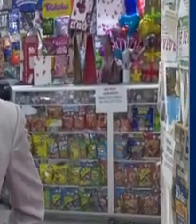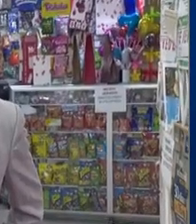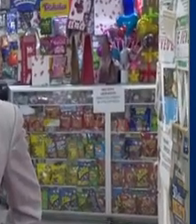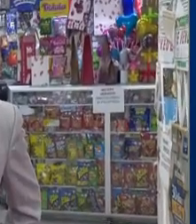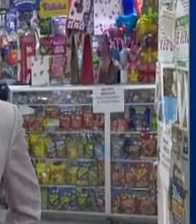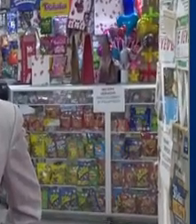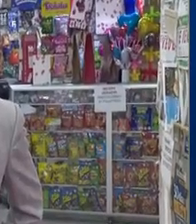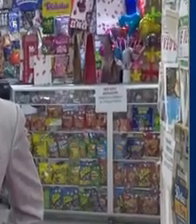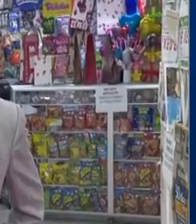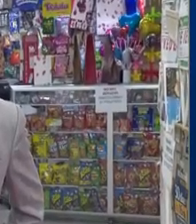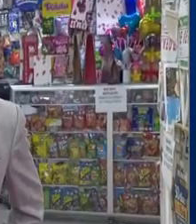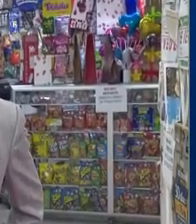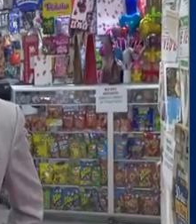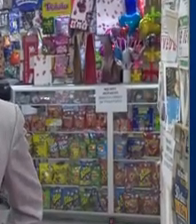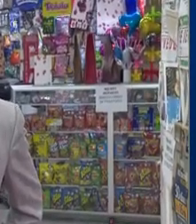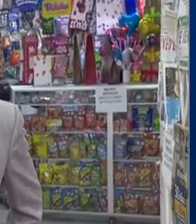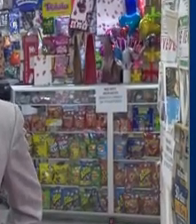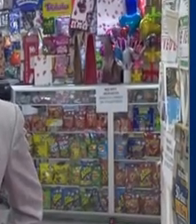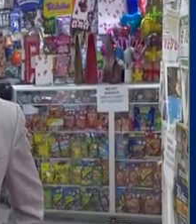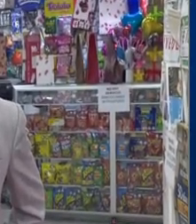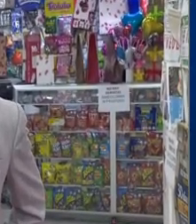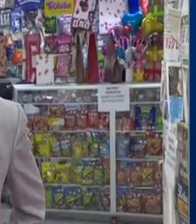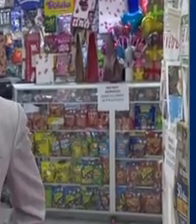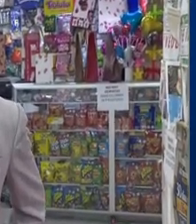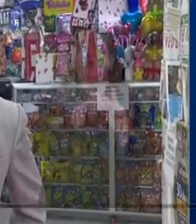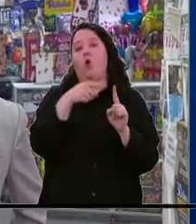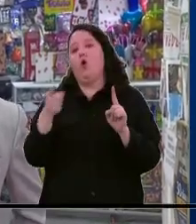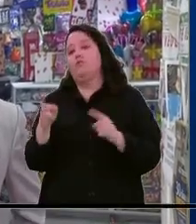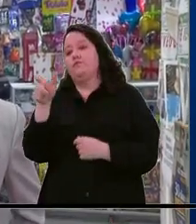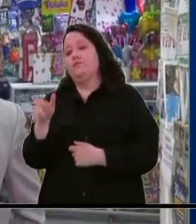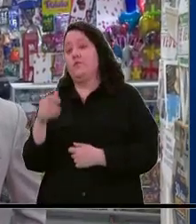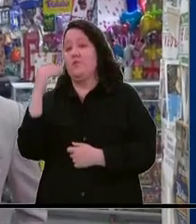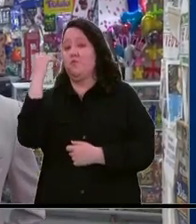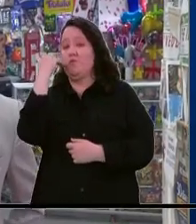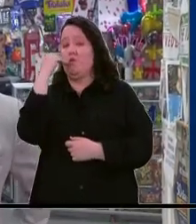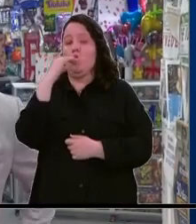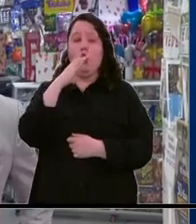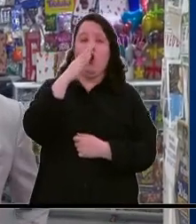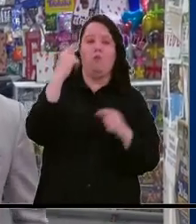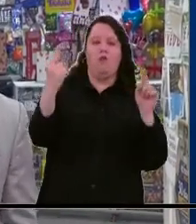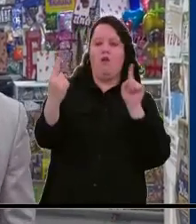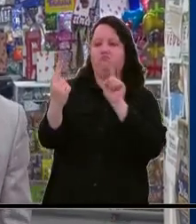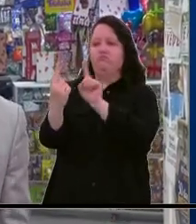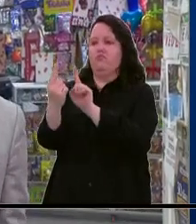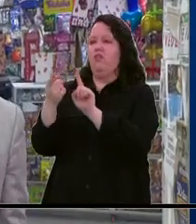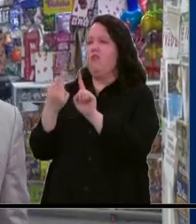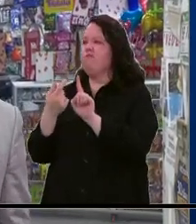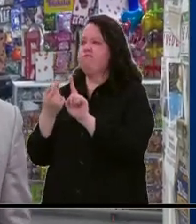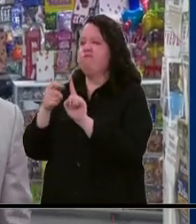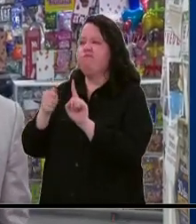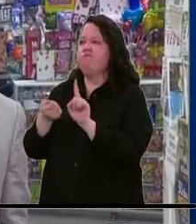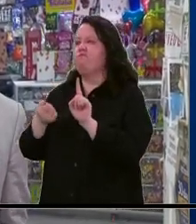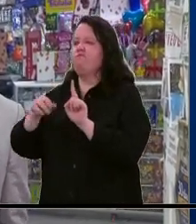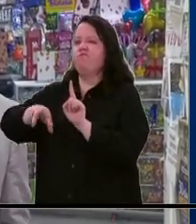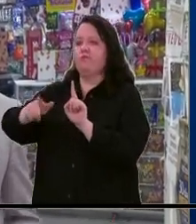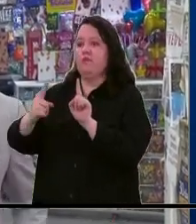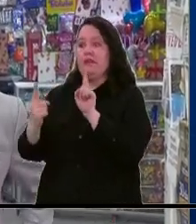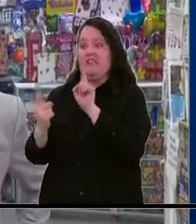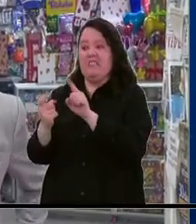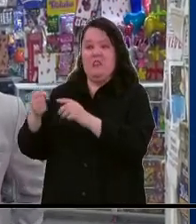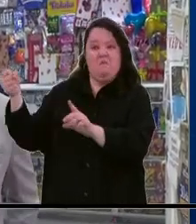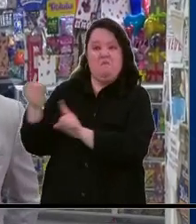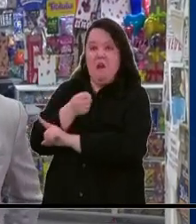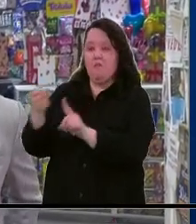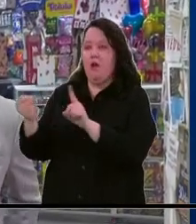Otro que les voy a contar, porque una mujer fue brutalmente golpeada por un hombre que entró a su establecimiento a cometer un atraco. La golpiza quedó grabada